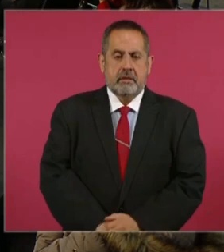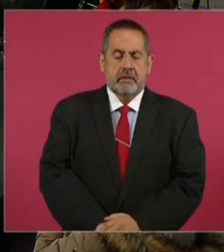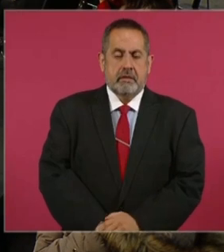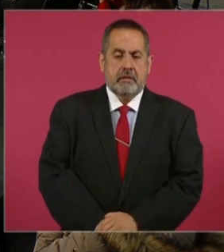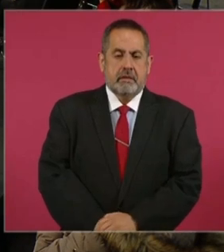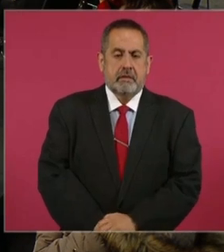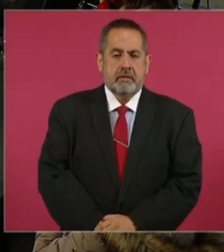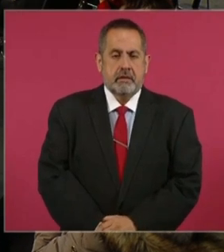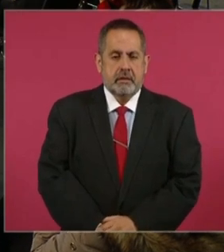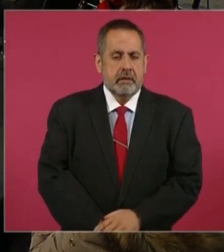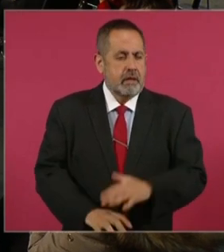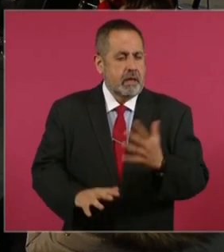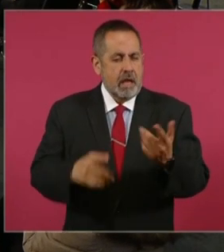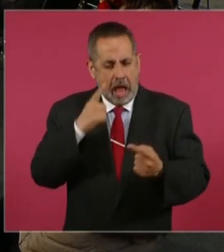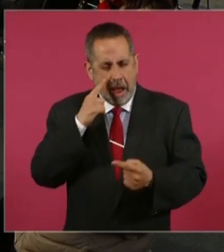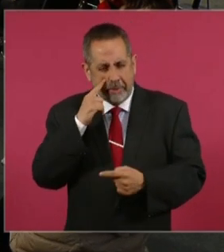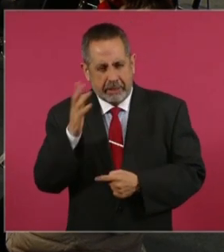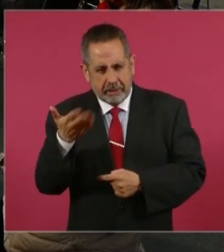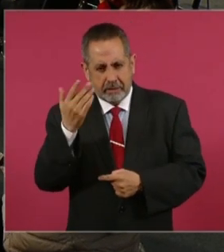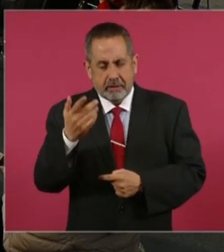reportaje. A ver.